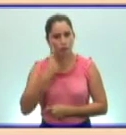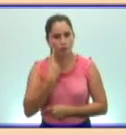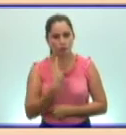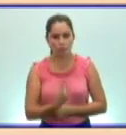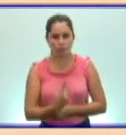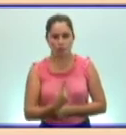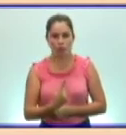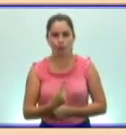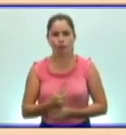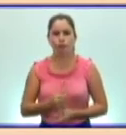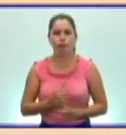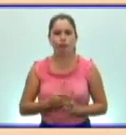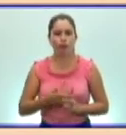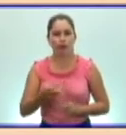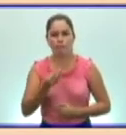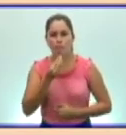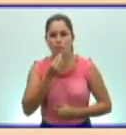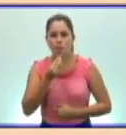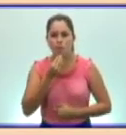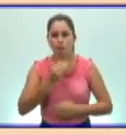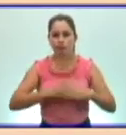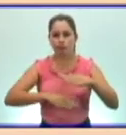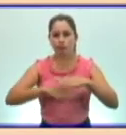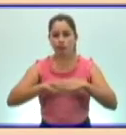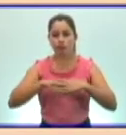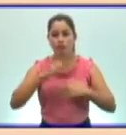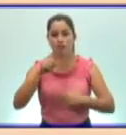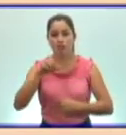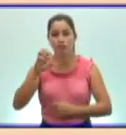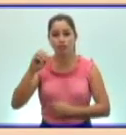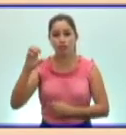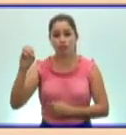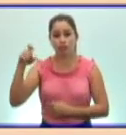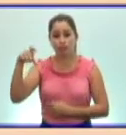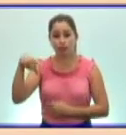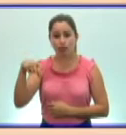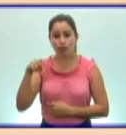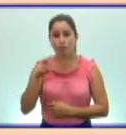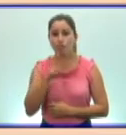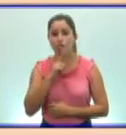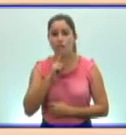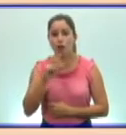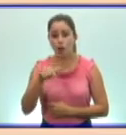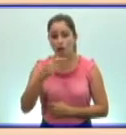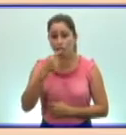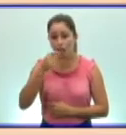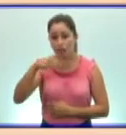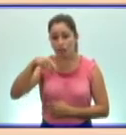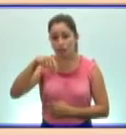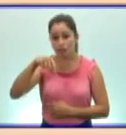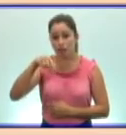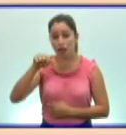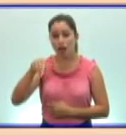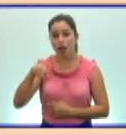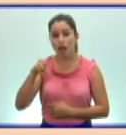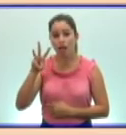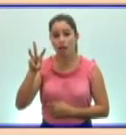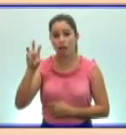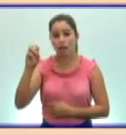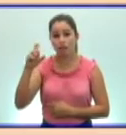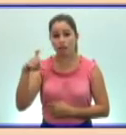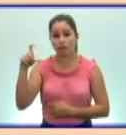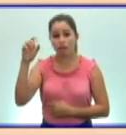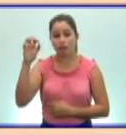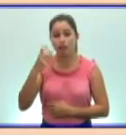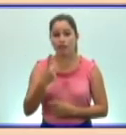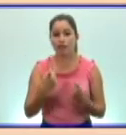que para poder saturar 100 gramos de agua con esta sal a 30 grados Celsius, pues es necesario 300 gramos de dicha